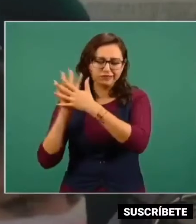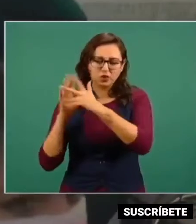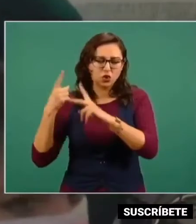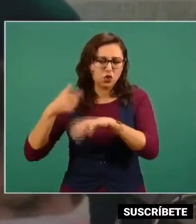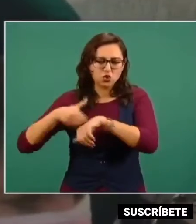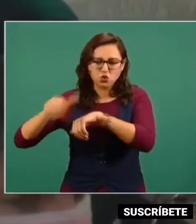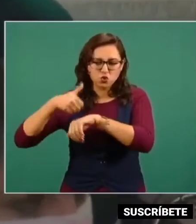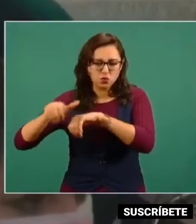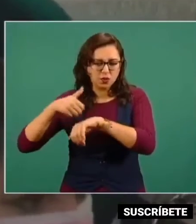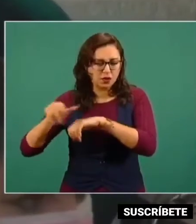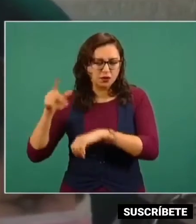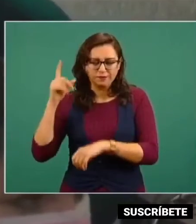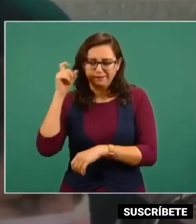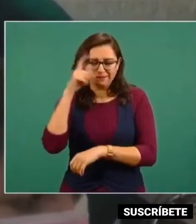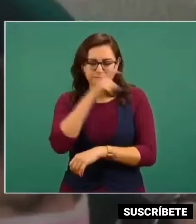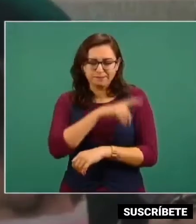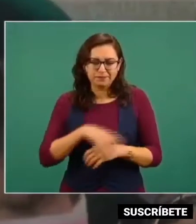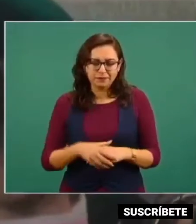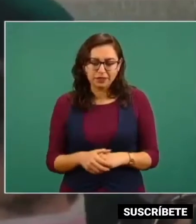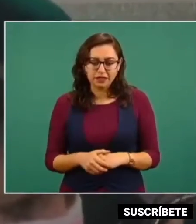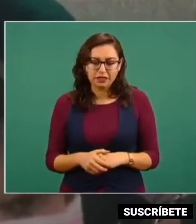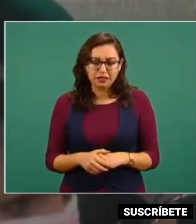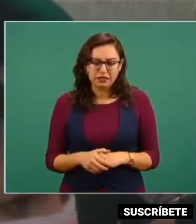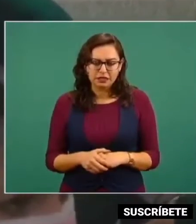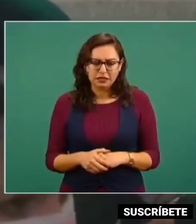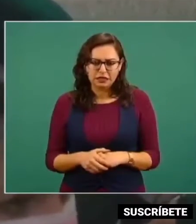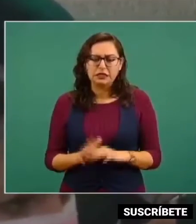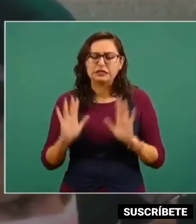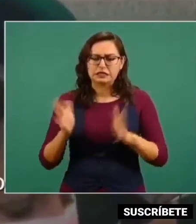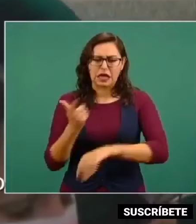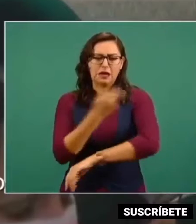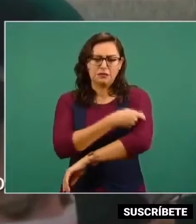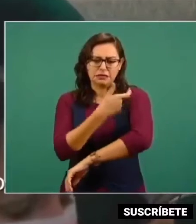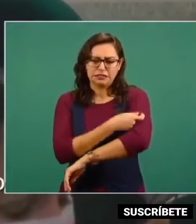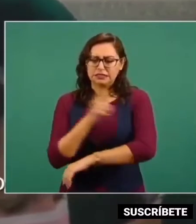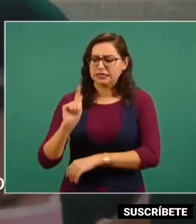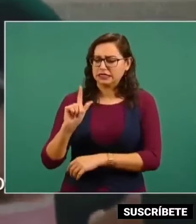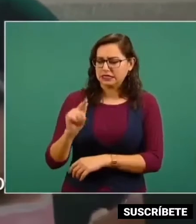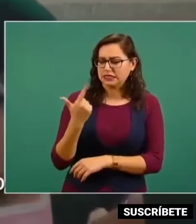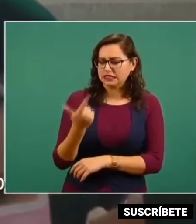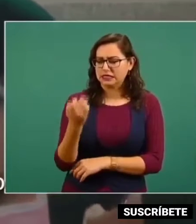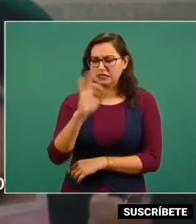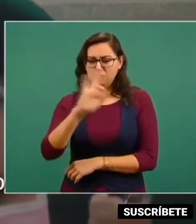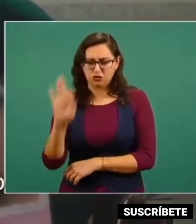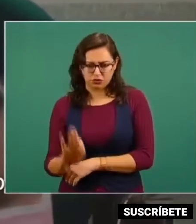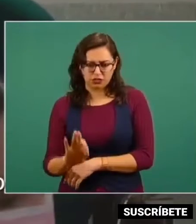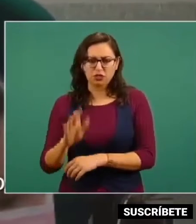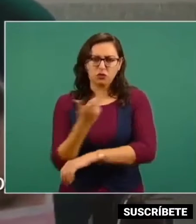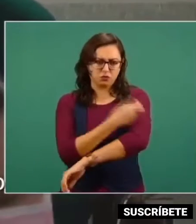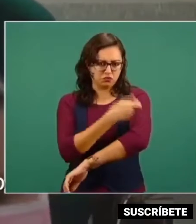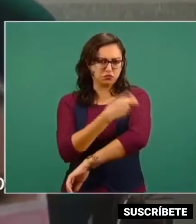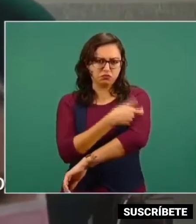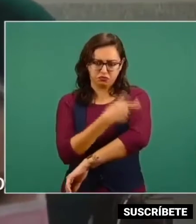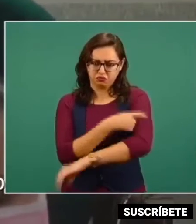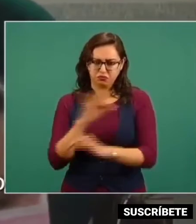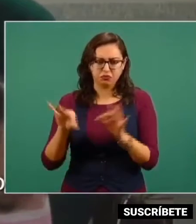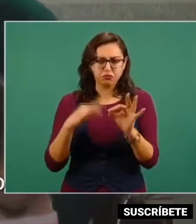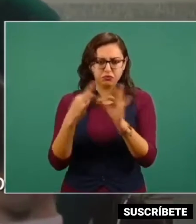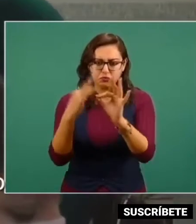con un avance del 77%. Hasta el momento no se ha solicitado ninguna actualidad,